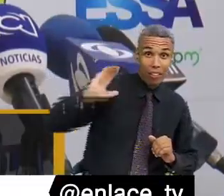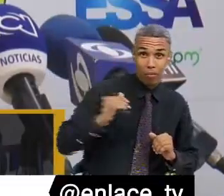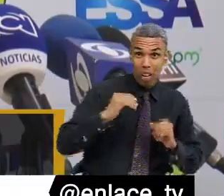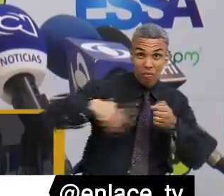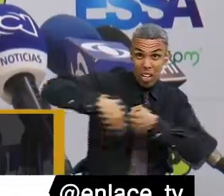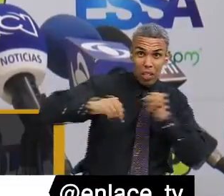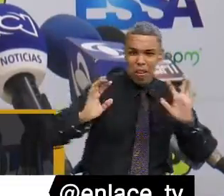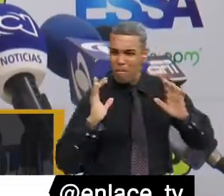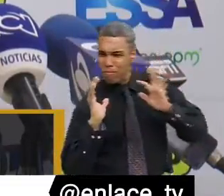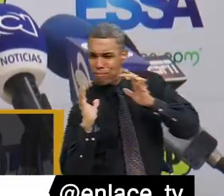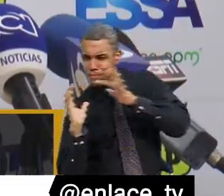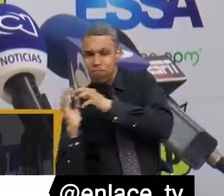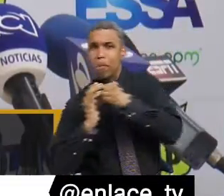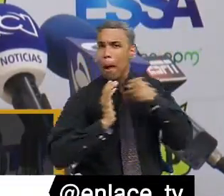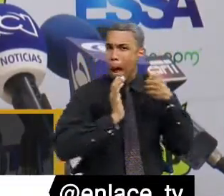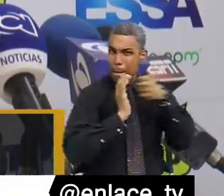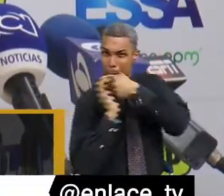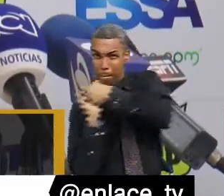nos concretó. De todas maneras, creo que